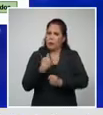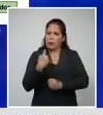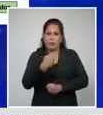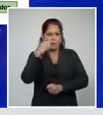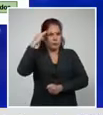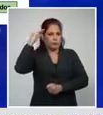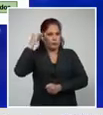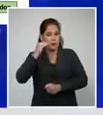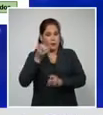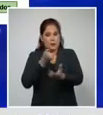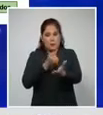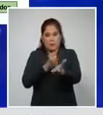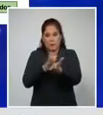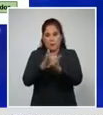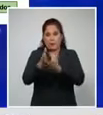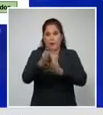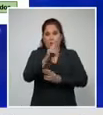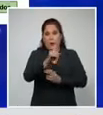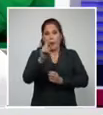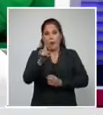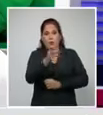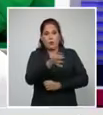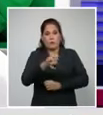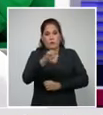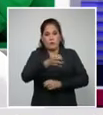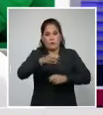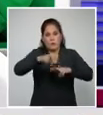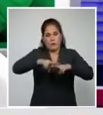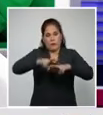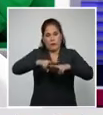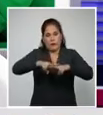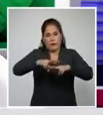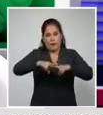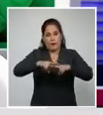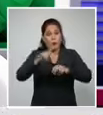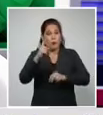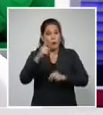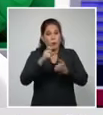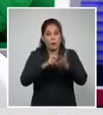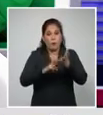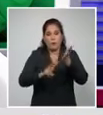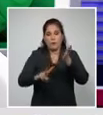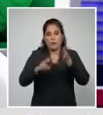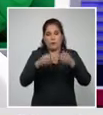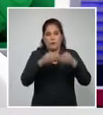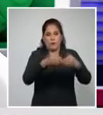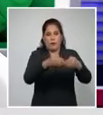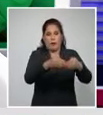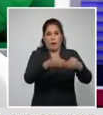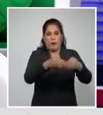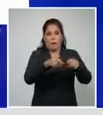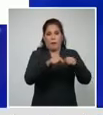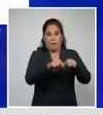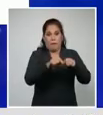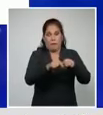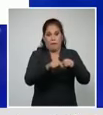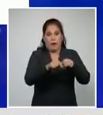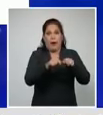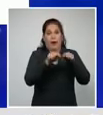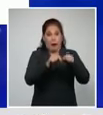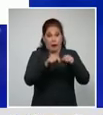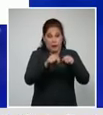Se mantienen 11 municipios de La Habana y 1 de la provincia de Granma, concentrando